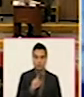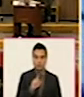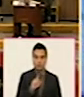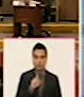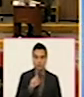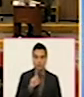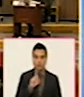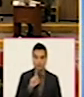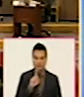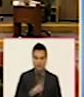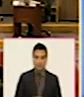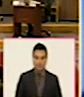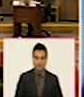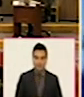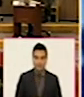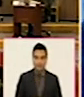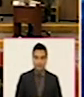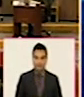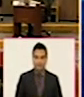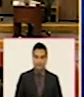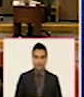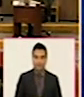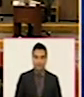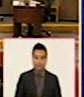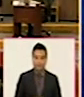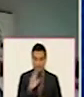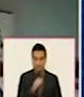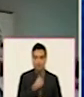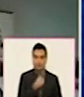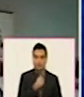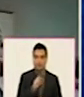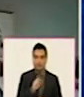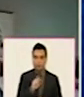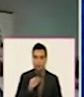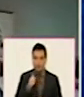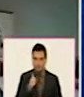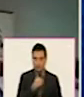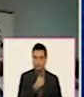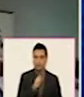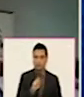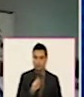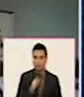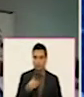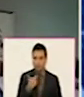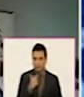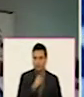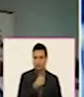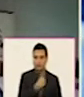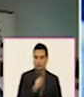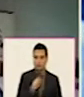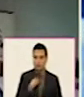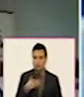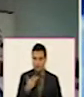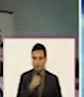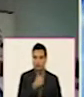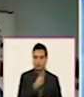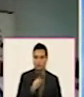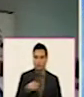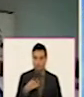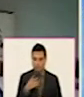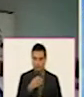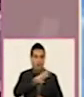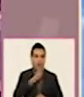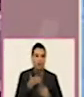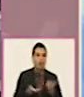reglas aplicables, porque esto, digamos, nos muestra claramente que lo que apruebe el INE será impugnado por los distintos partidos políticos,